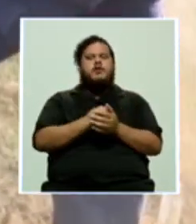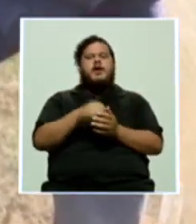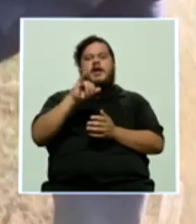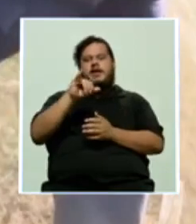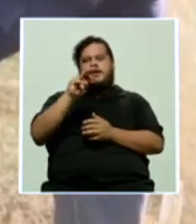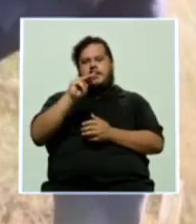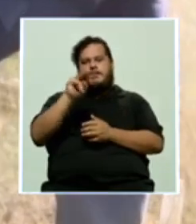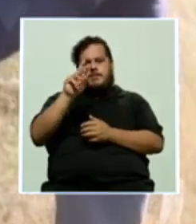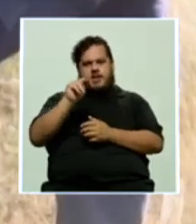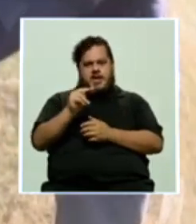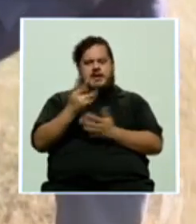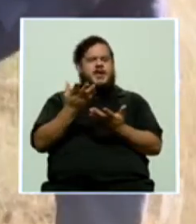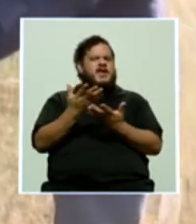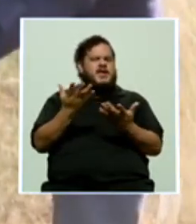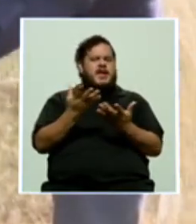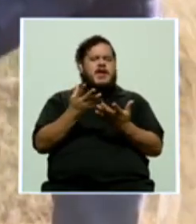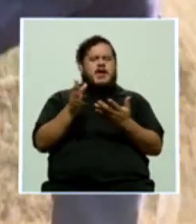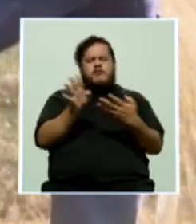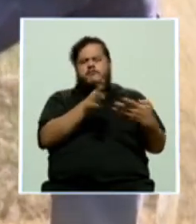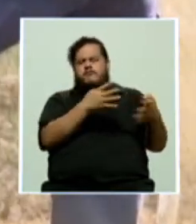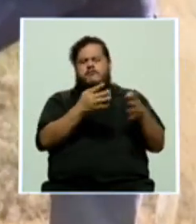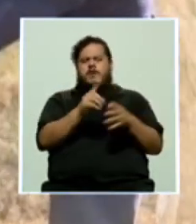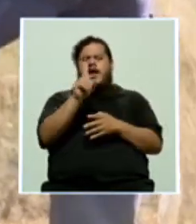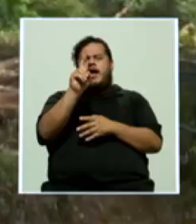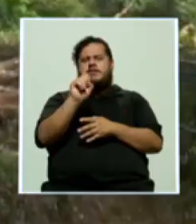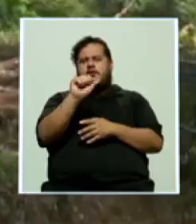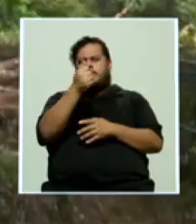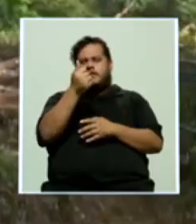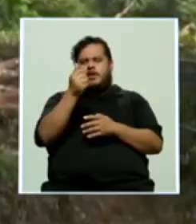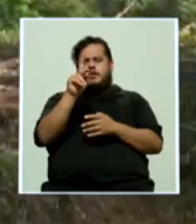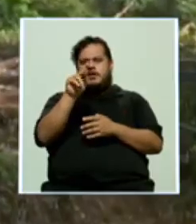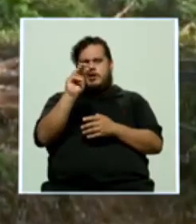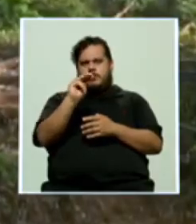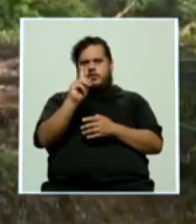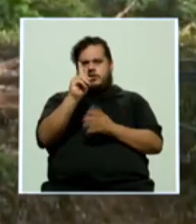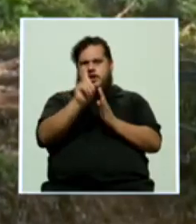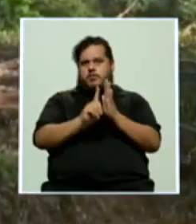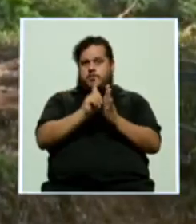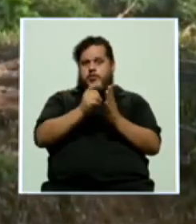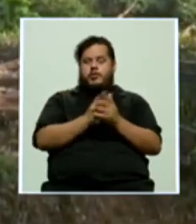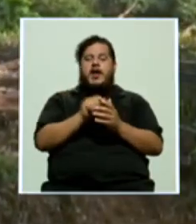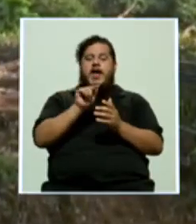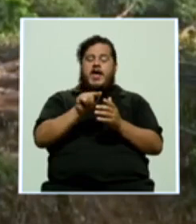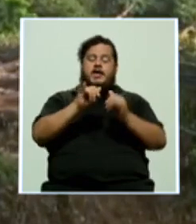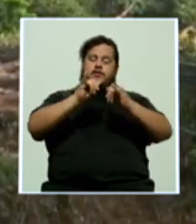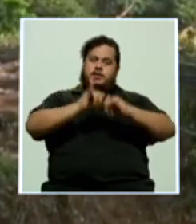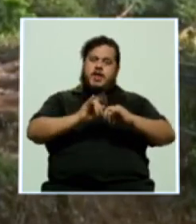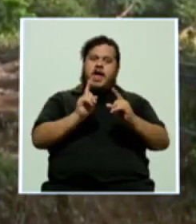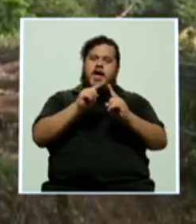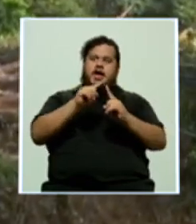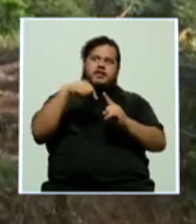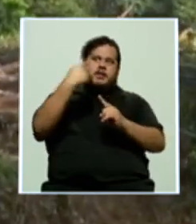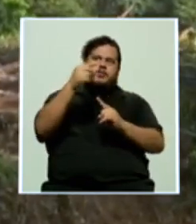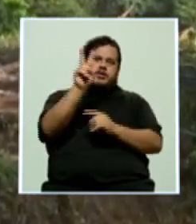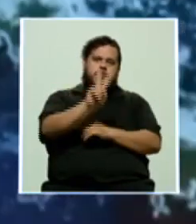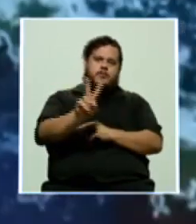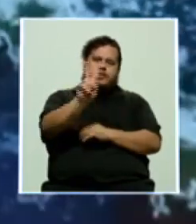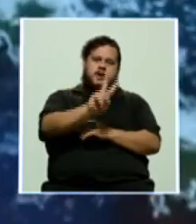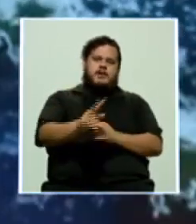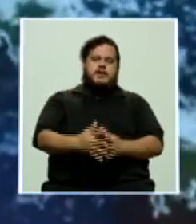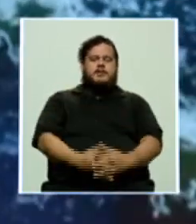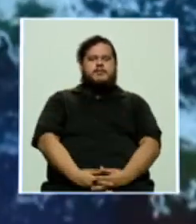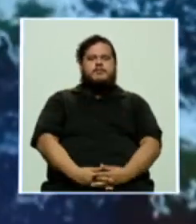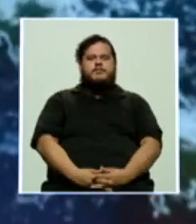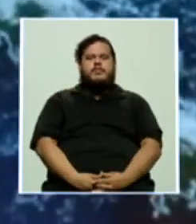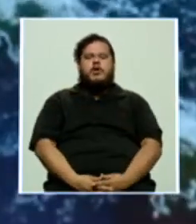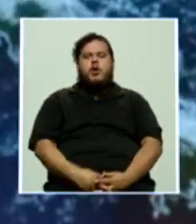Nacional, se registraron vientos de hasta 110 kilómetros por hora y esas condiciones permanecerán hasta el próximo viernes.